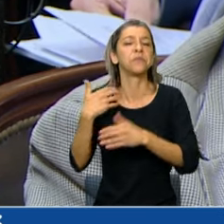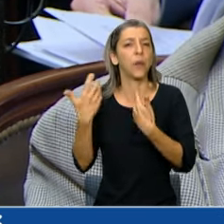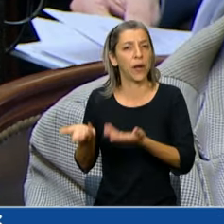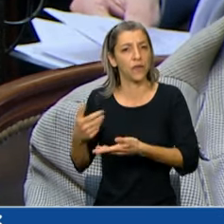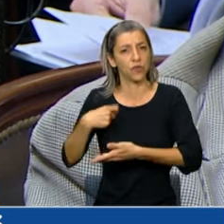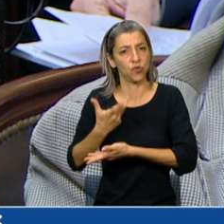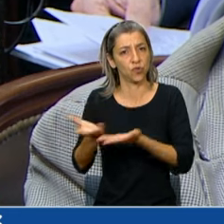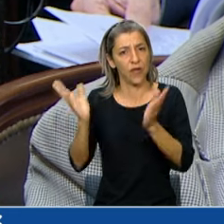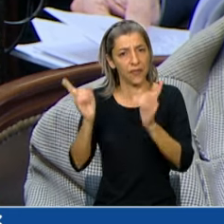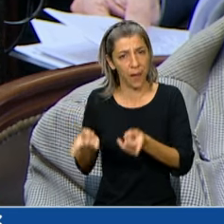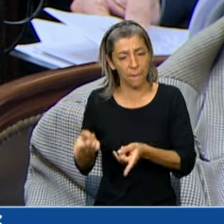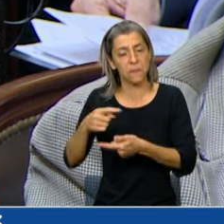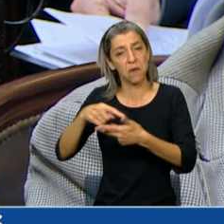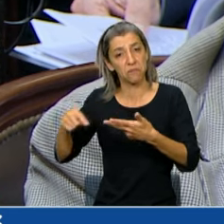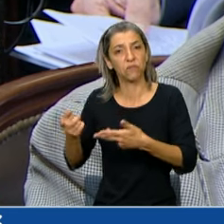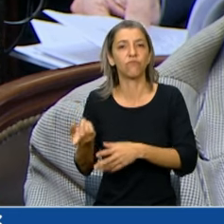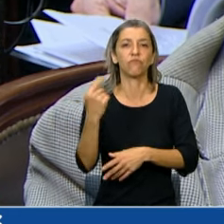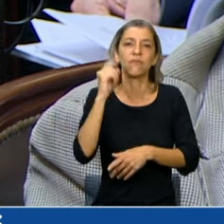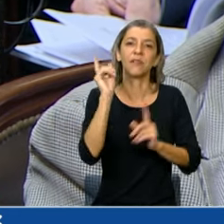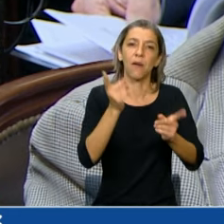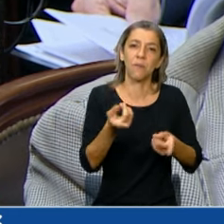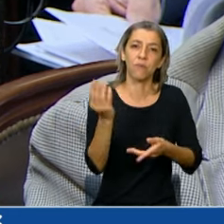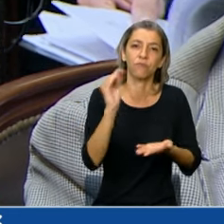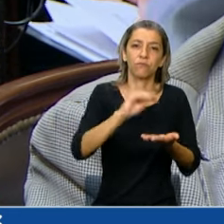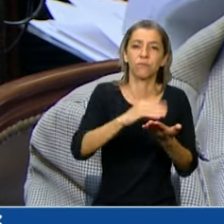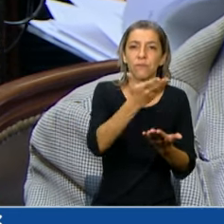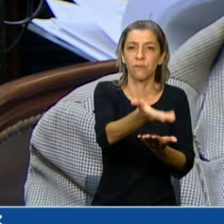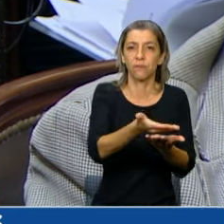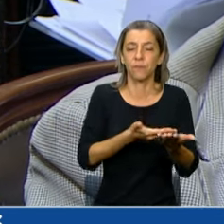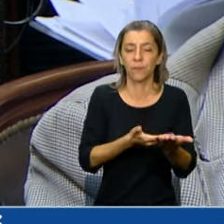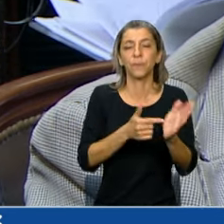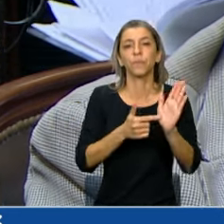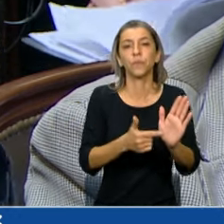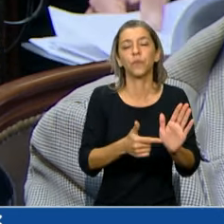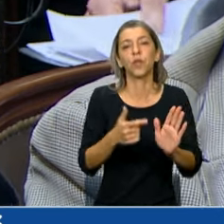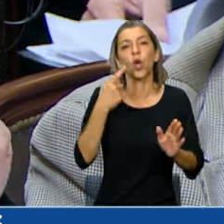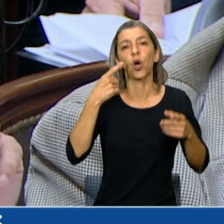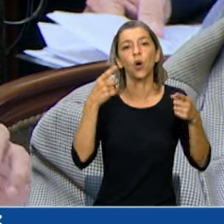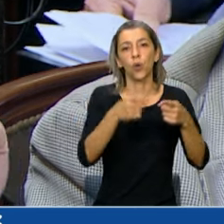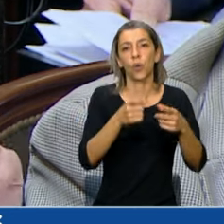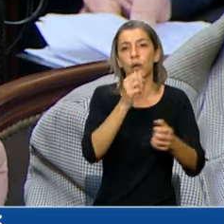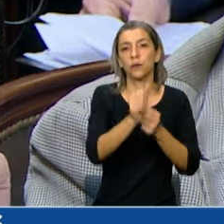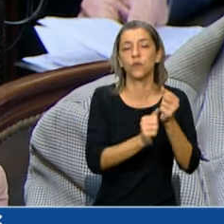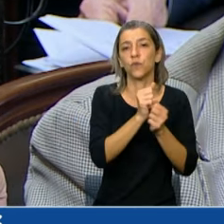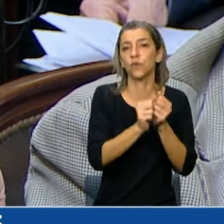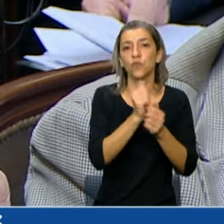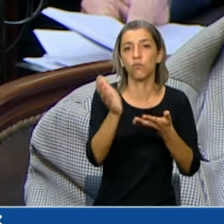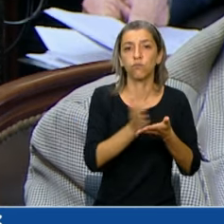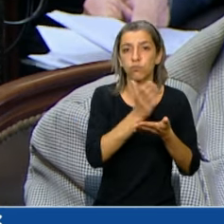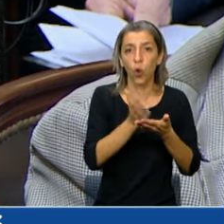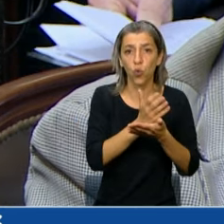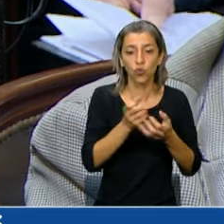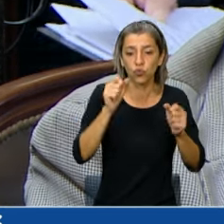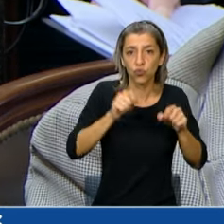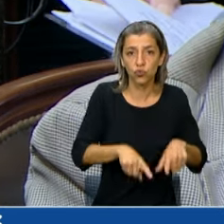básicamente lo que buscamos es primero un programa de fomento de la industria local y la integración de